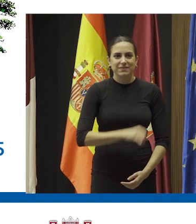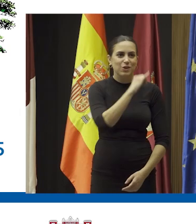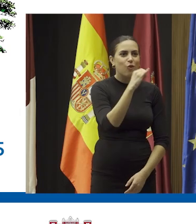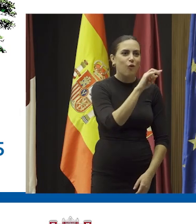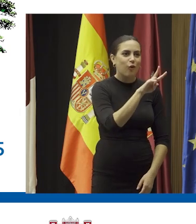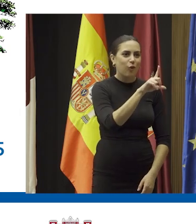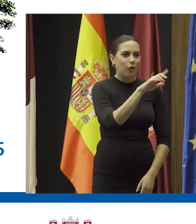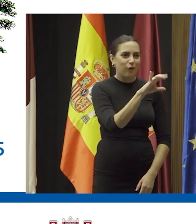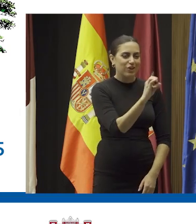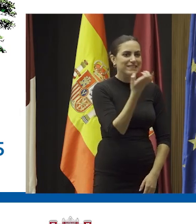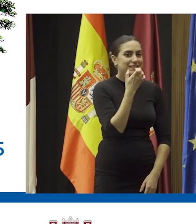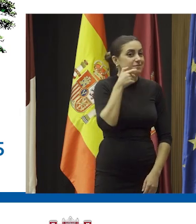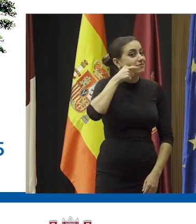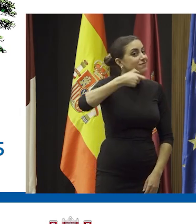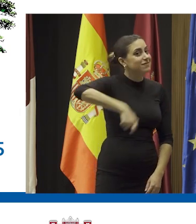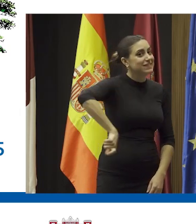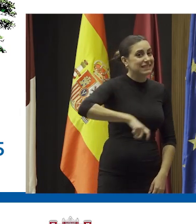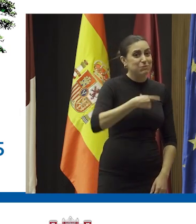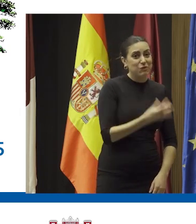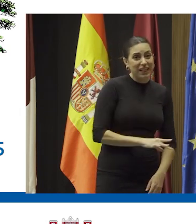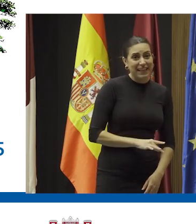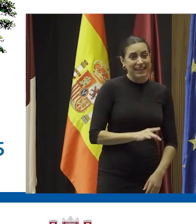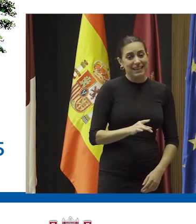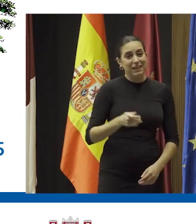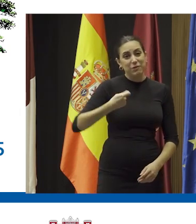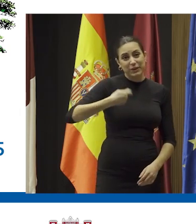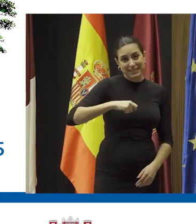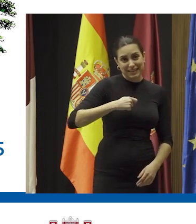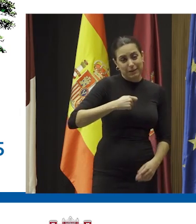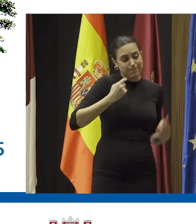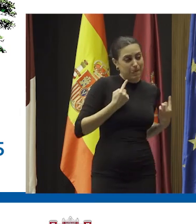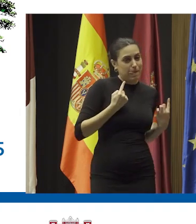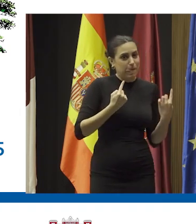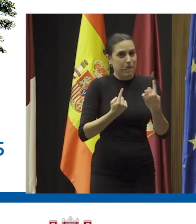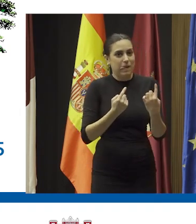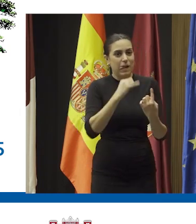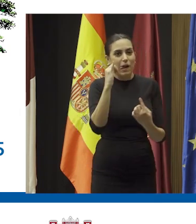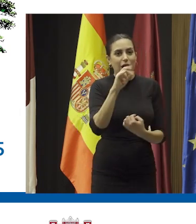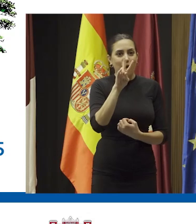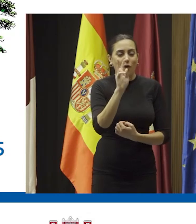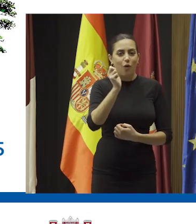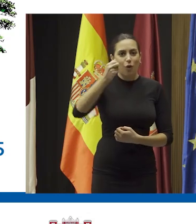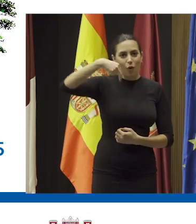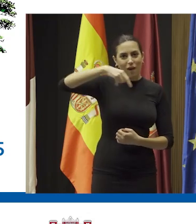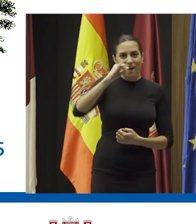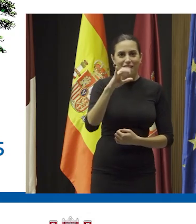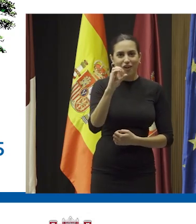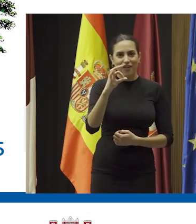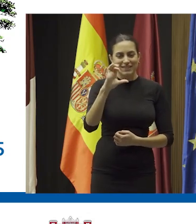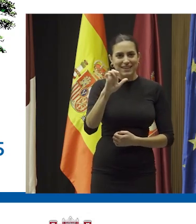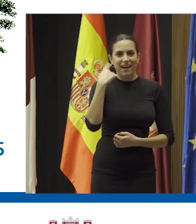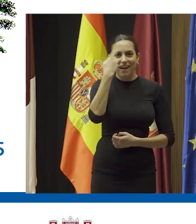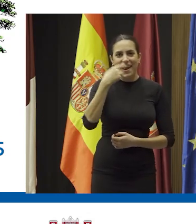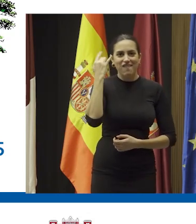micrófono y colocarse delante, junto a nuestro presidente, Juan José Caravaca, porque le quiere